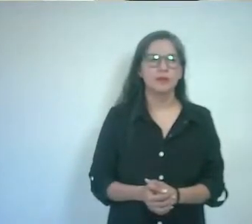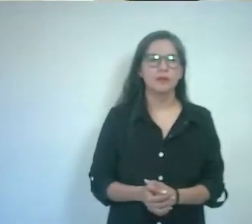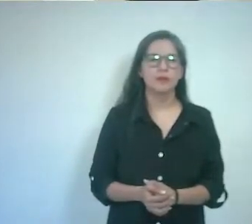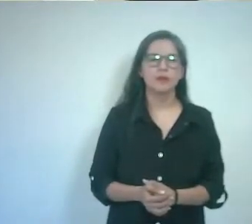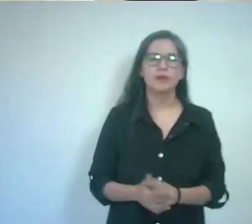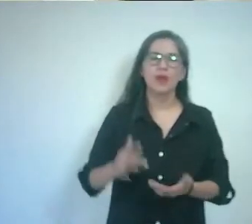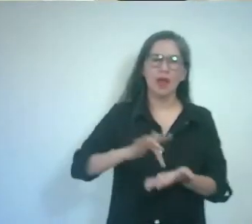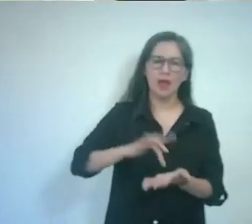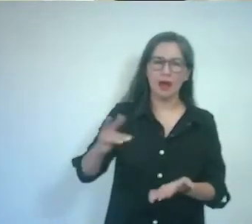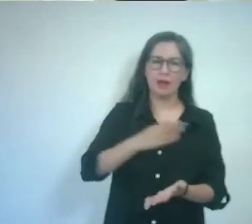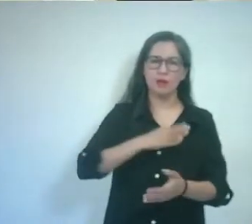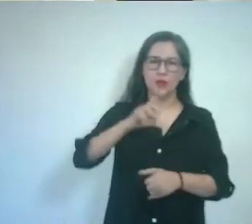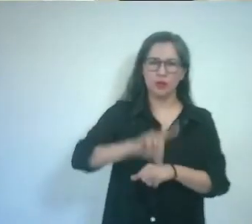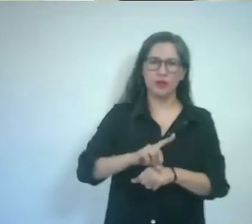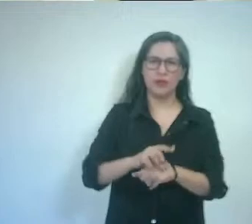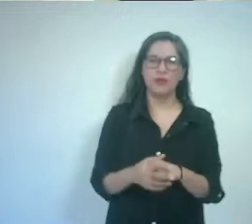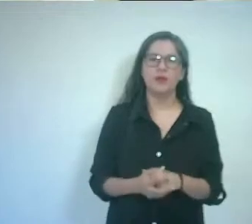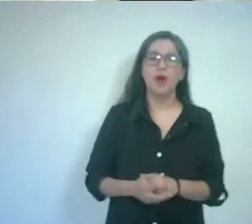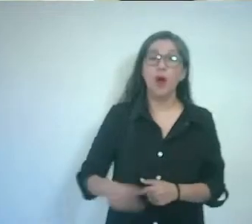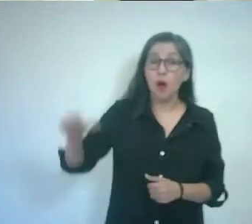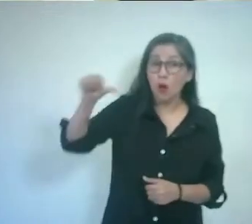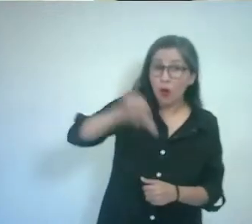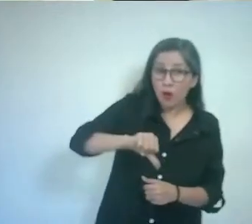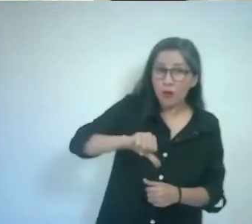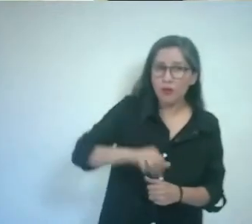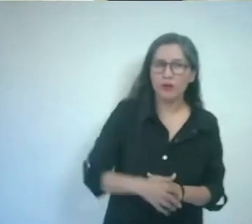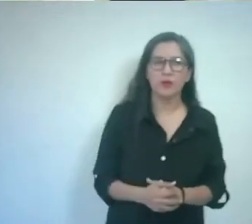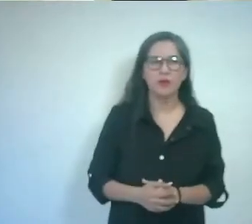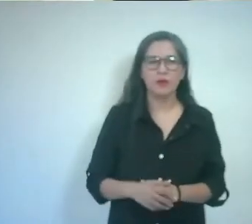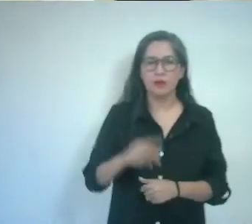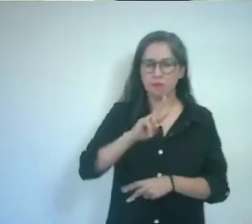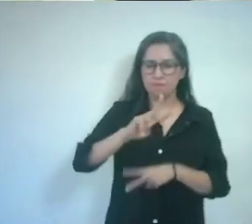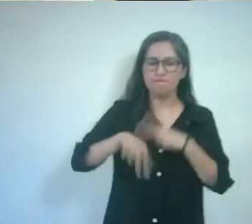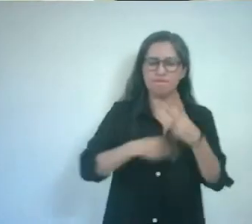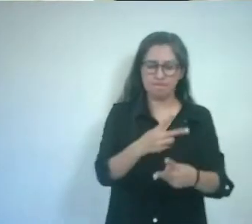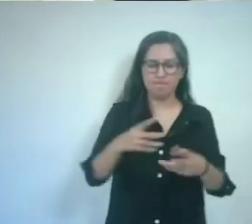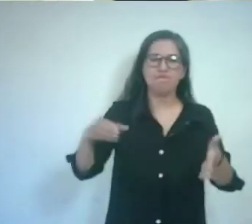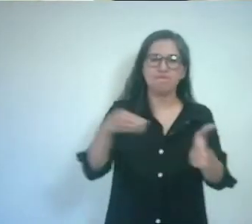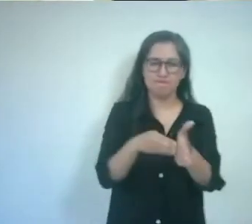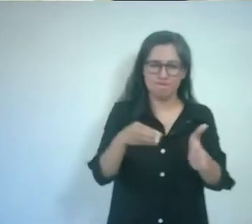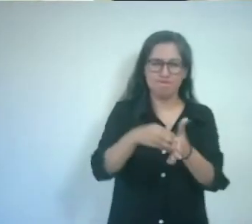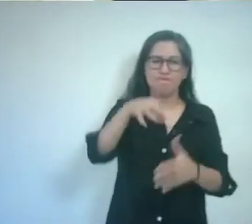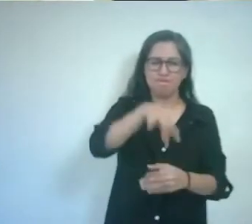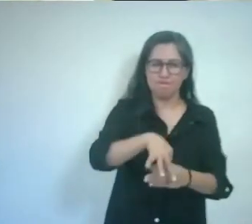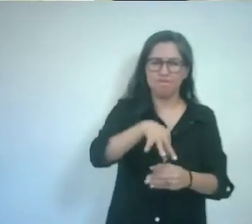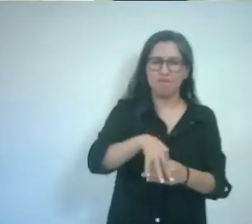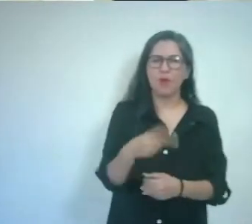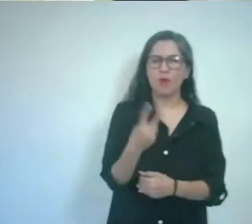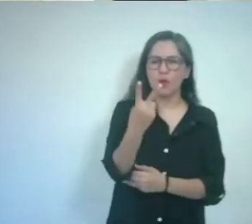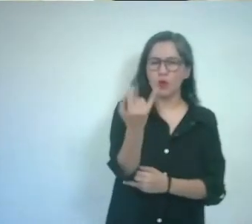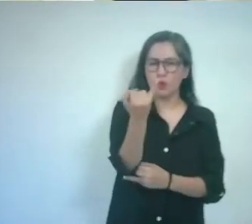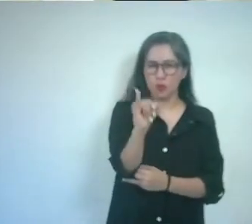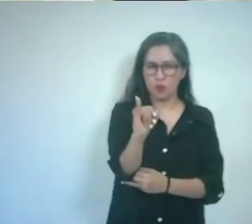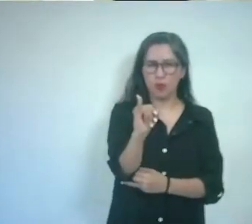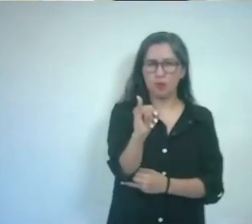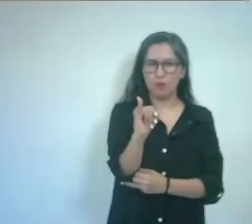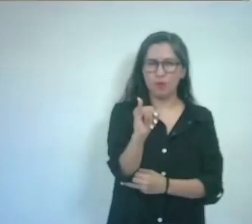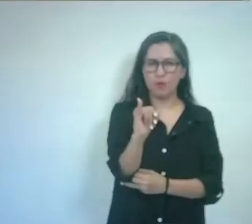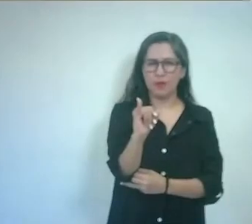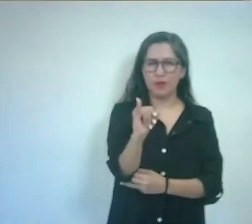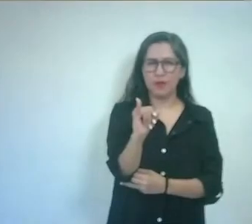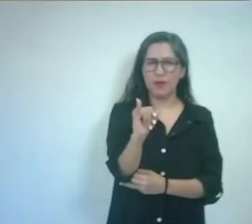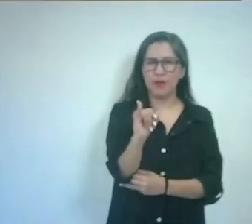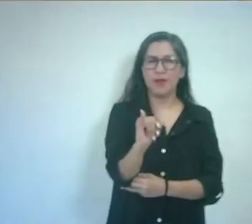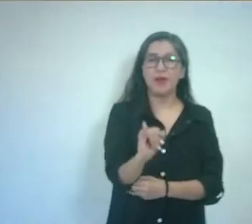Gracias, buenos días. El día de hoy llegamos a las urnas y 2 de junio. Y tal parece que estamos en